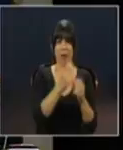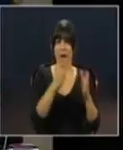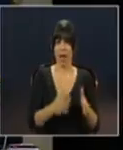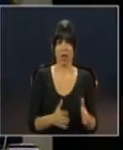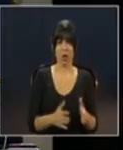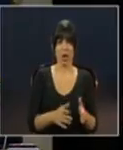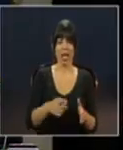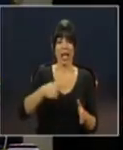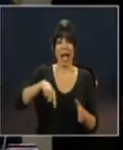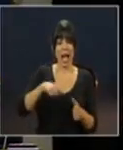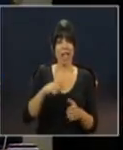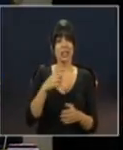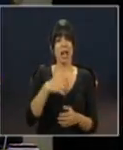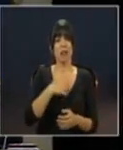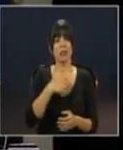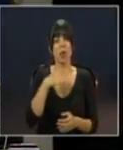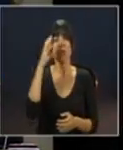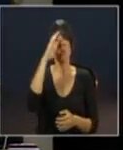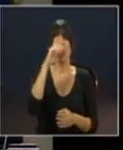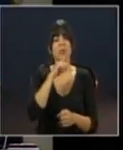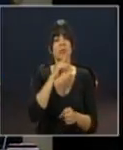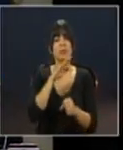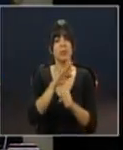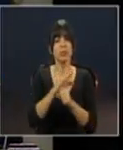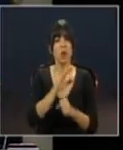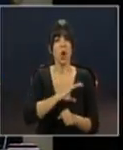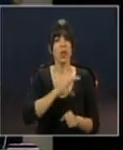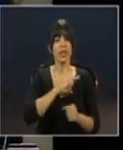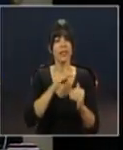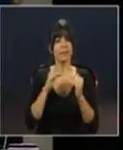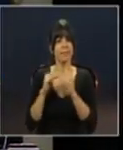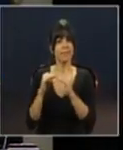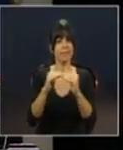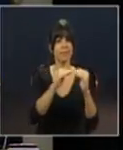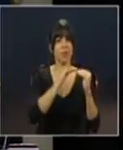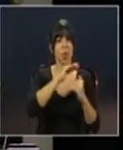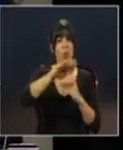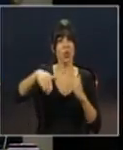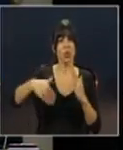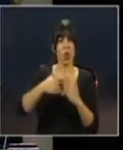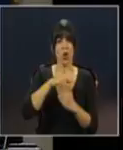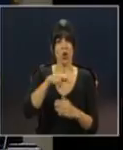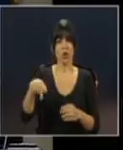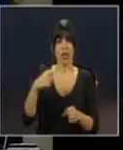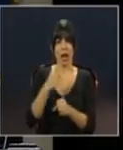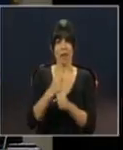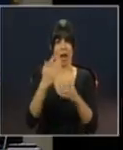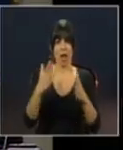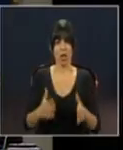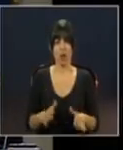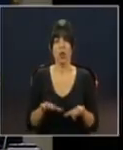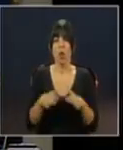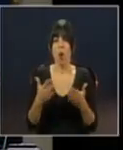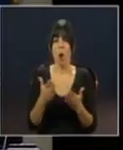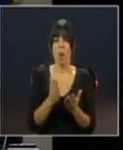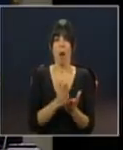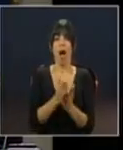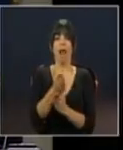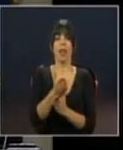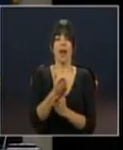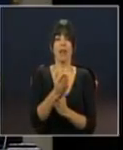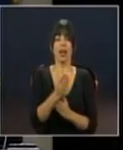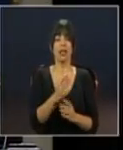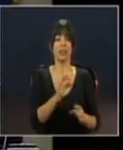Más bien buscan garantizar condiciones de equidad para todas y todos esos trabajadores, mediante la eliminación de